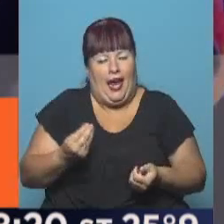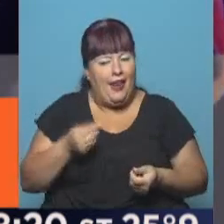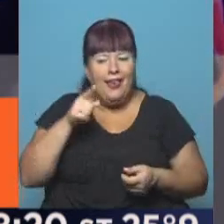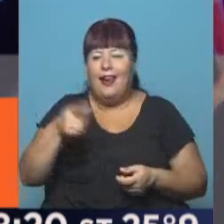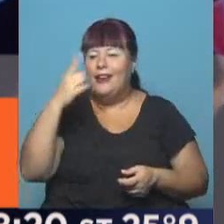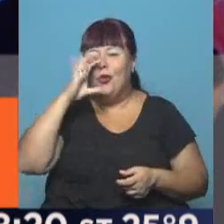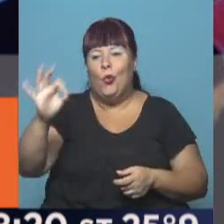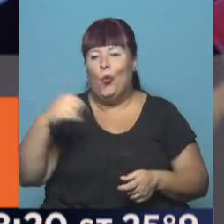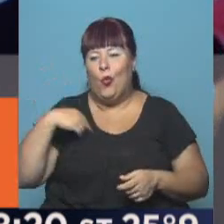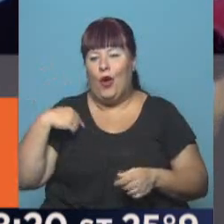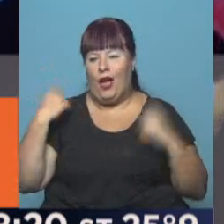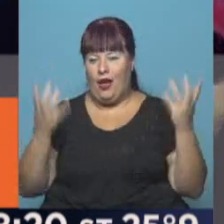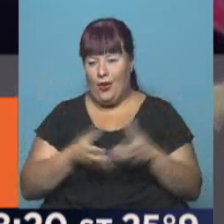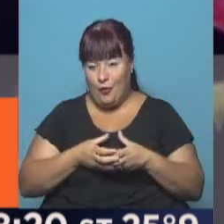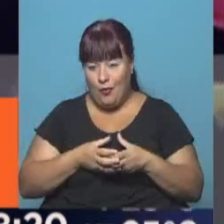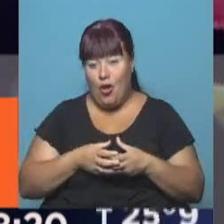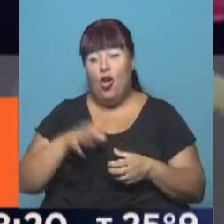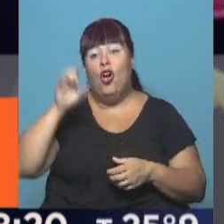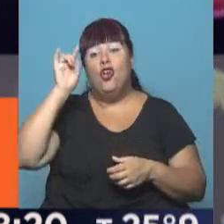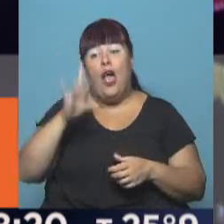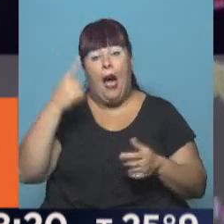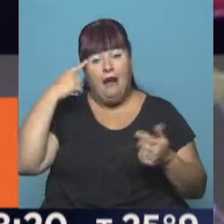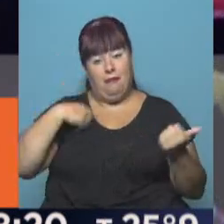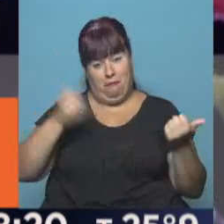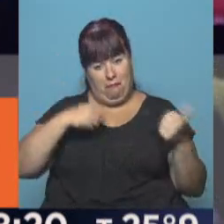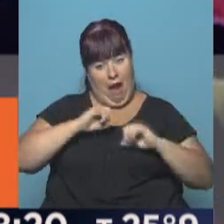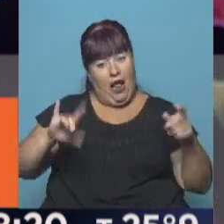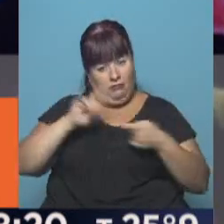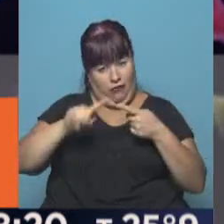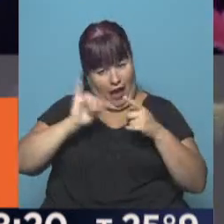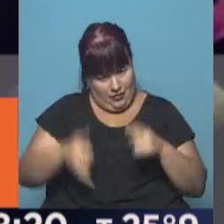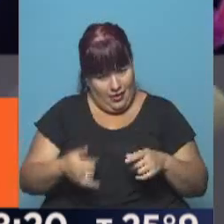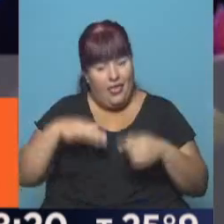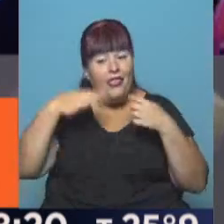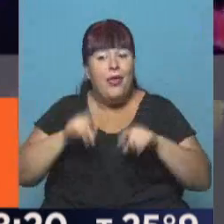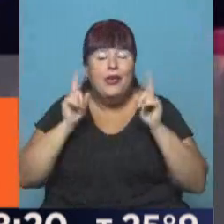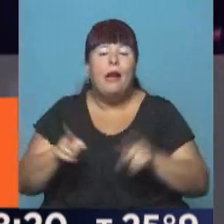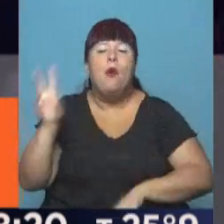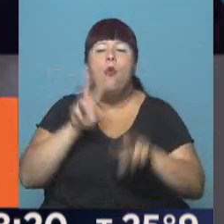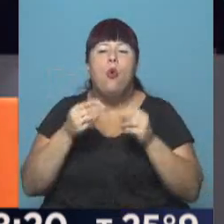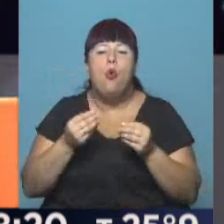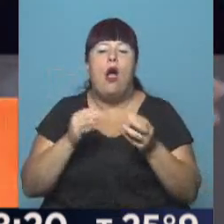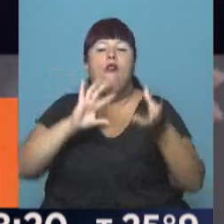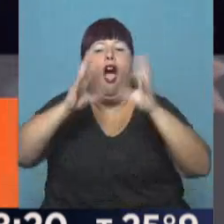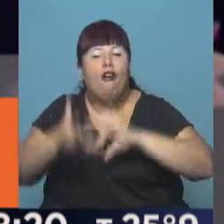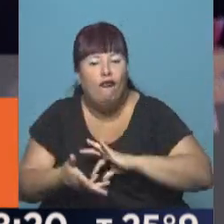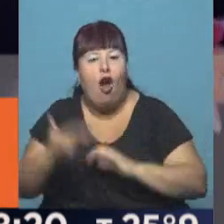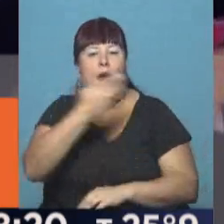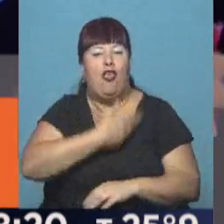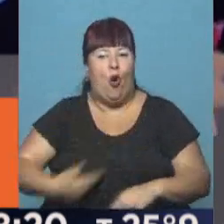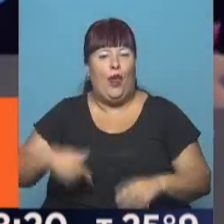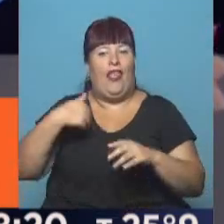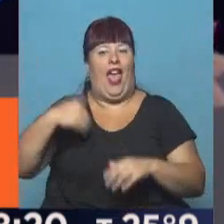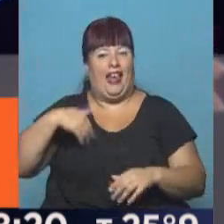nunca estuvo en nuestro espacio. No solo hay que hacer una autocrítica, sino que realmente hay que encontrar un mecanismo de gobernabilidad